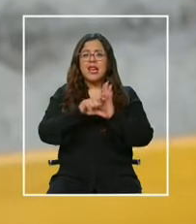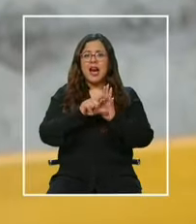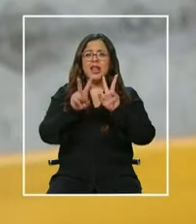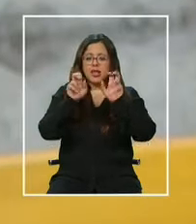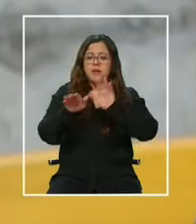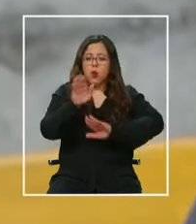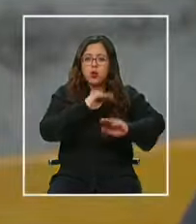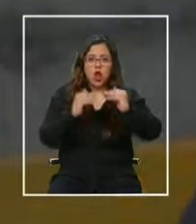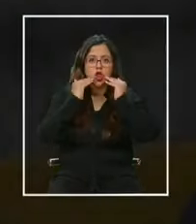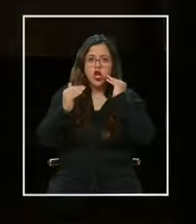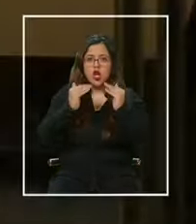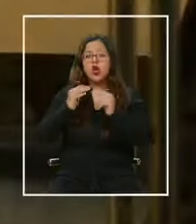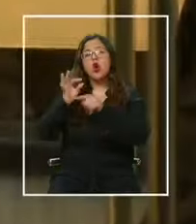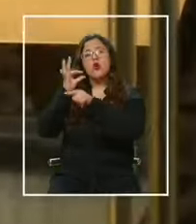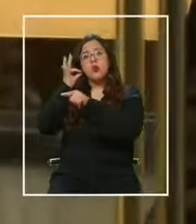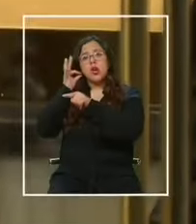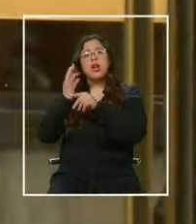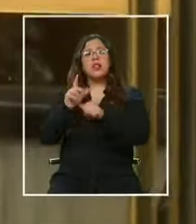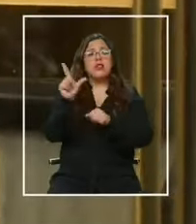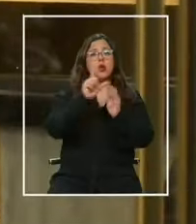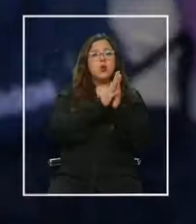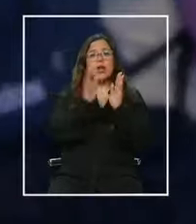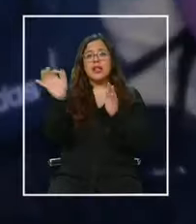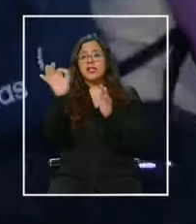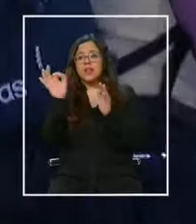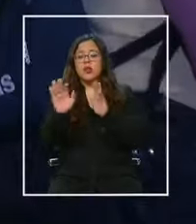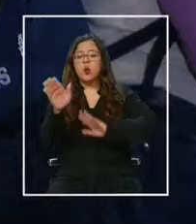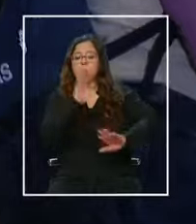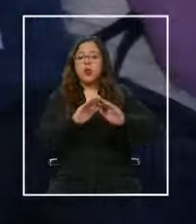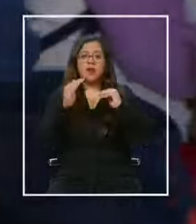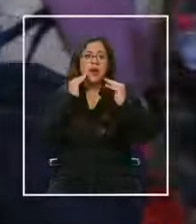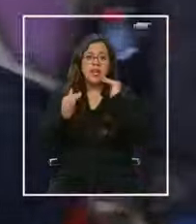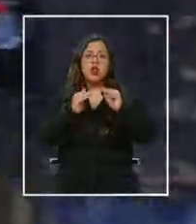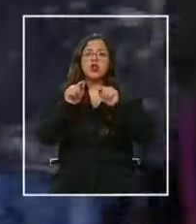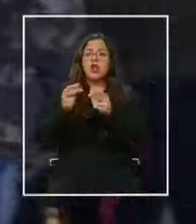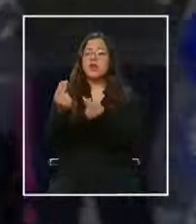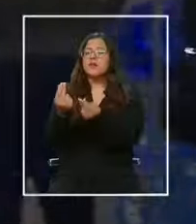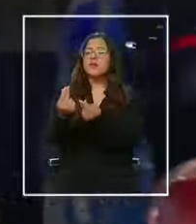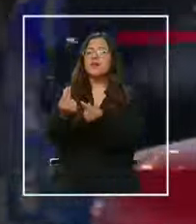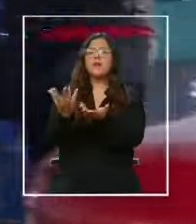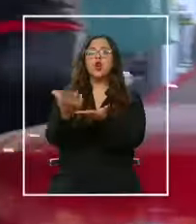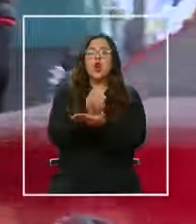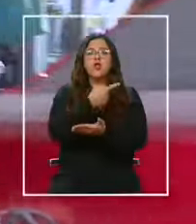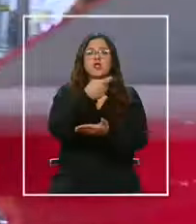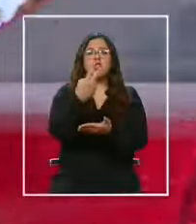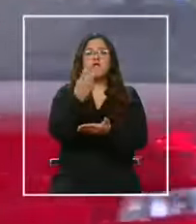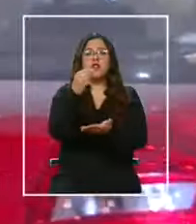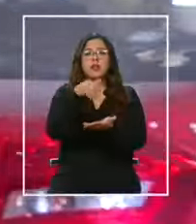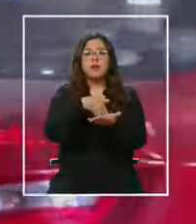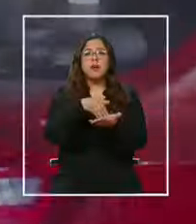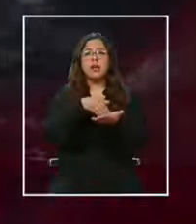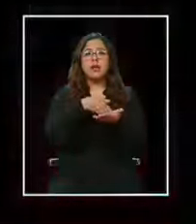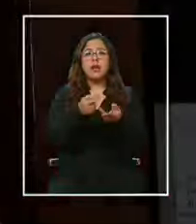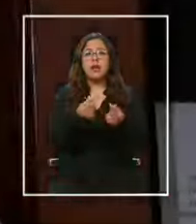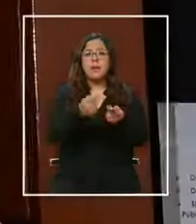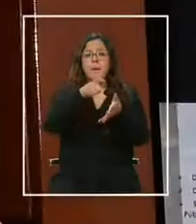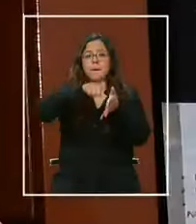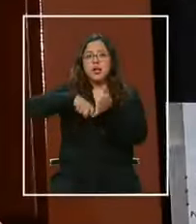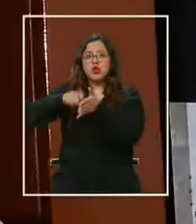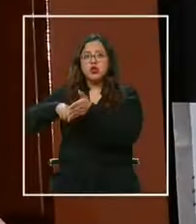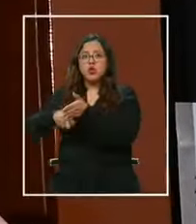La imputada cuidaba niños de lunes a sábado a cambio de 120 mil pesos mensuales. Y lo que ella hizo